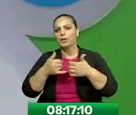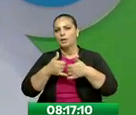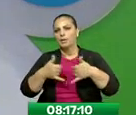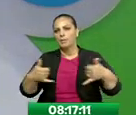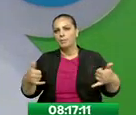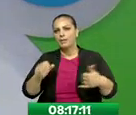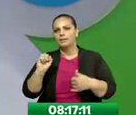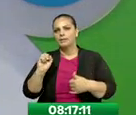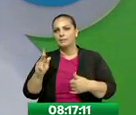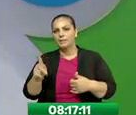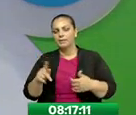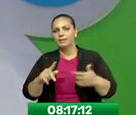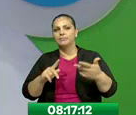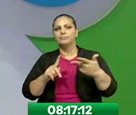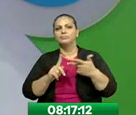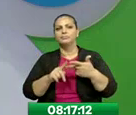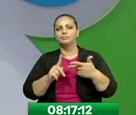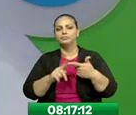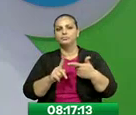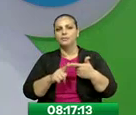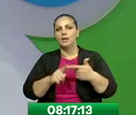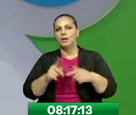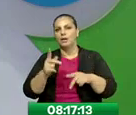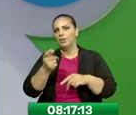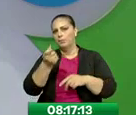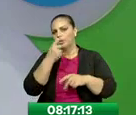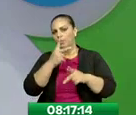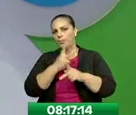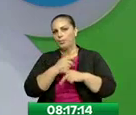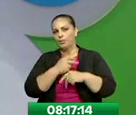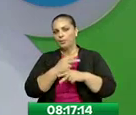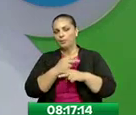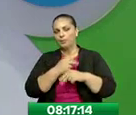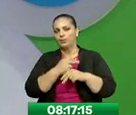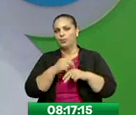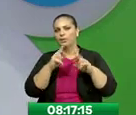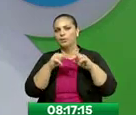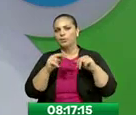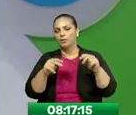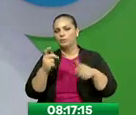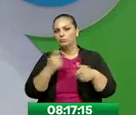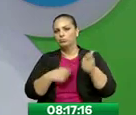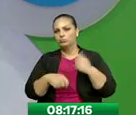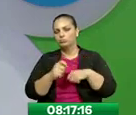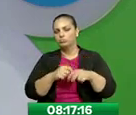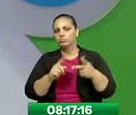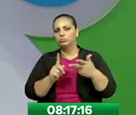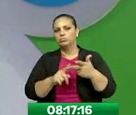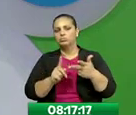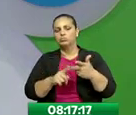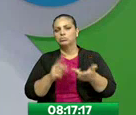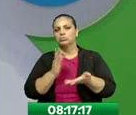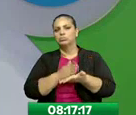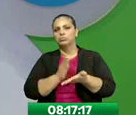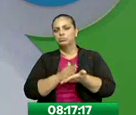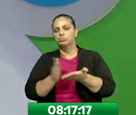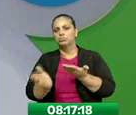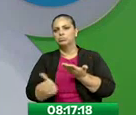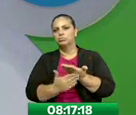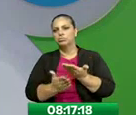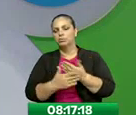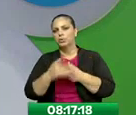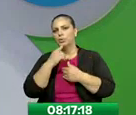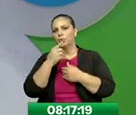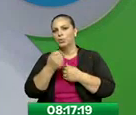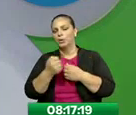centro médico privado y una distribuidora de productos naturales. Se trata de 4 hechos delictivos, como estamos viendo, en 3 días.